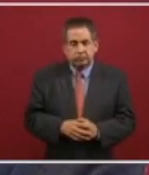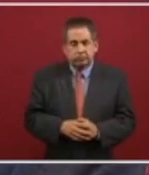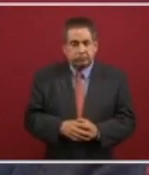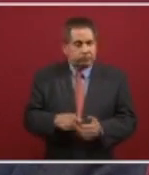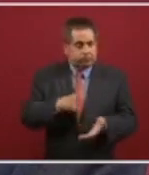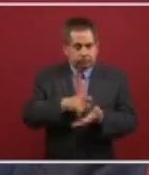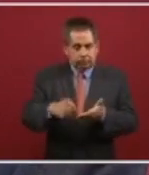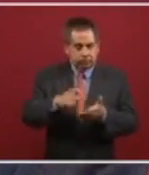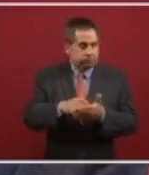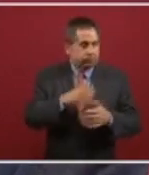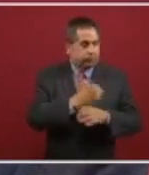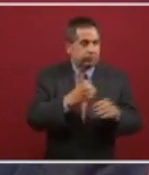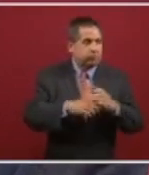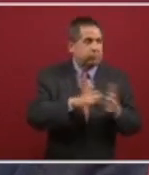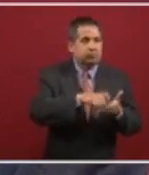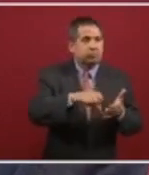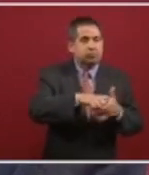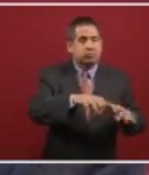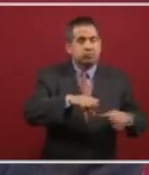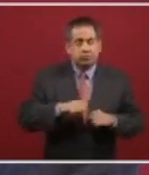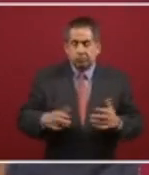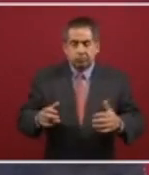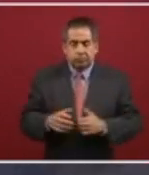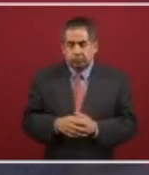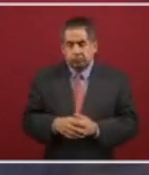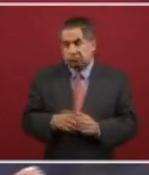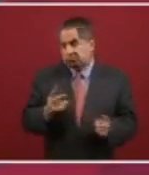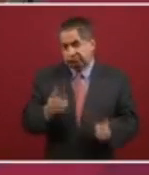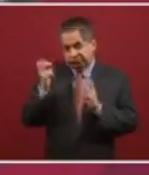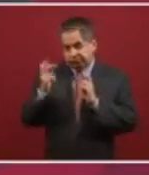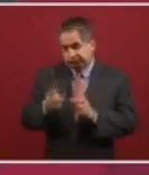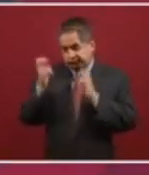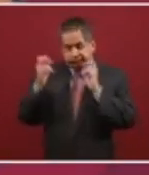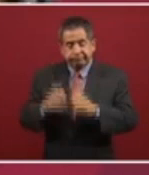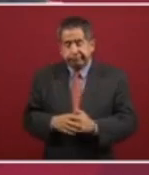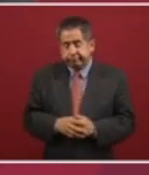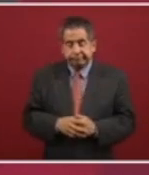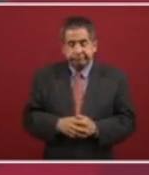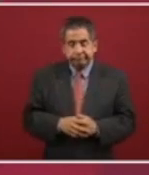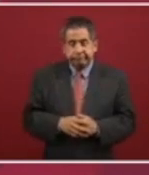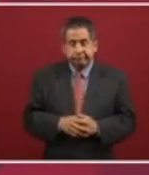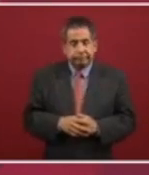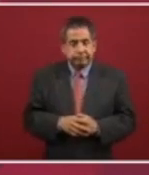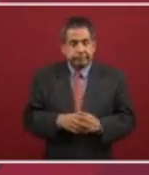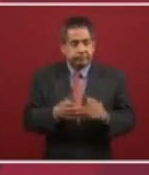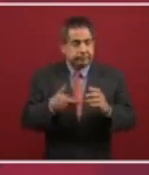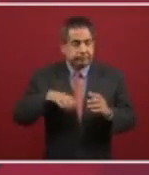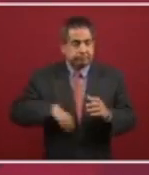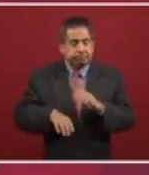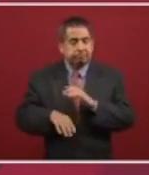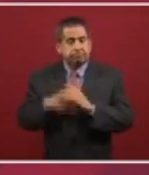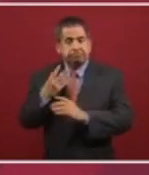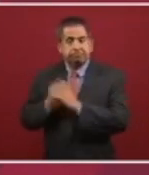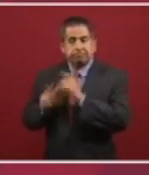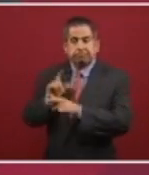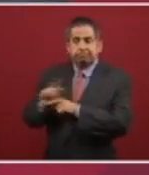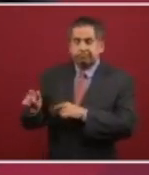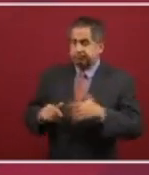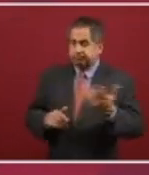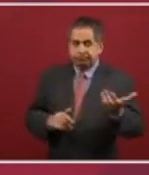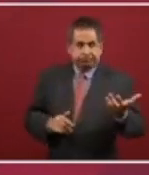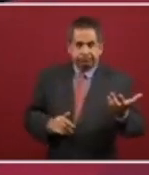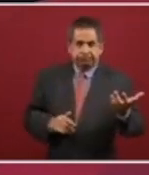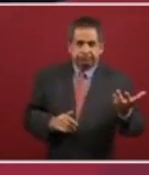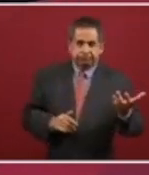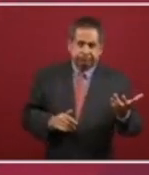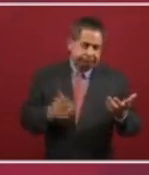comprar bienes. Se robaban hasta los anticipos. Y ya